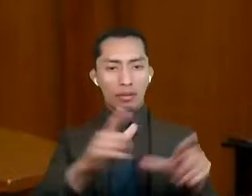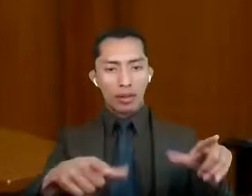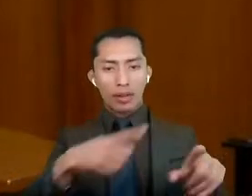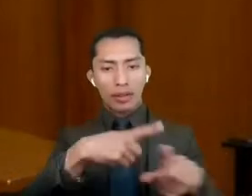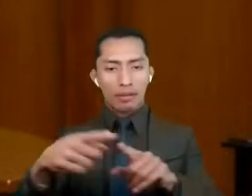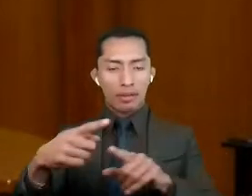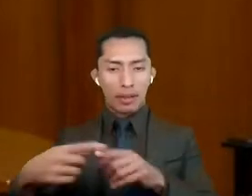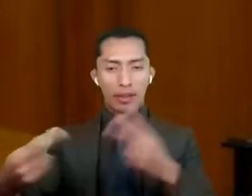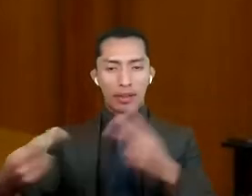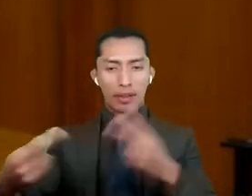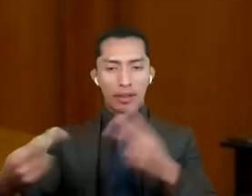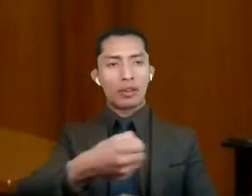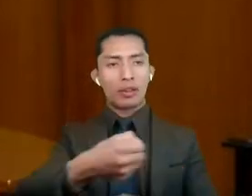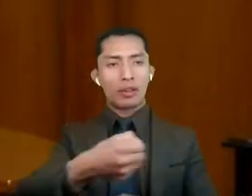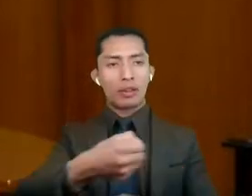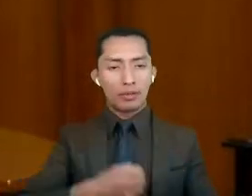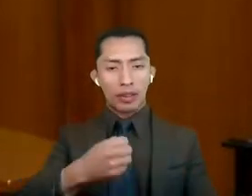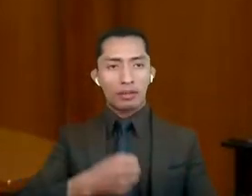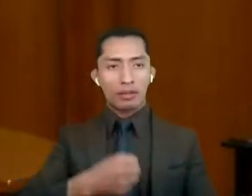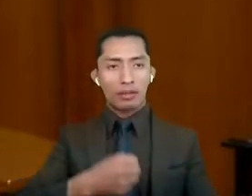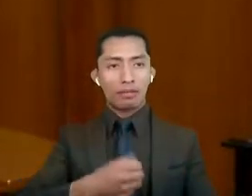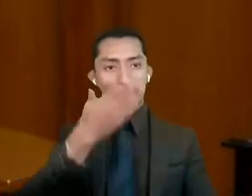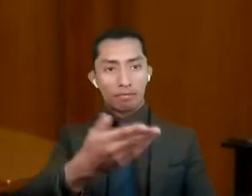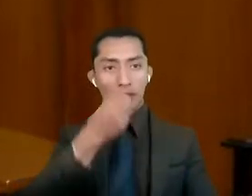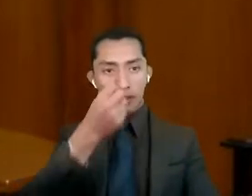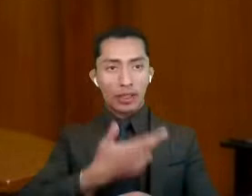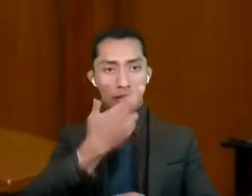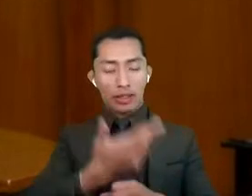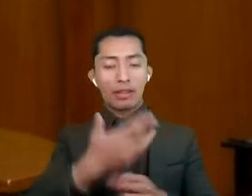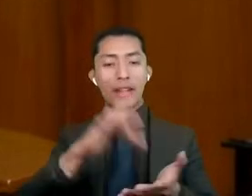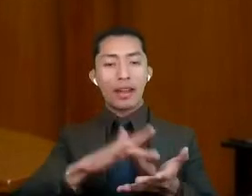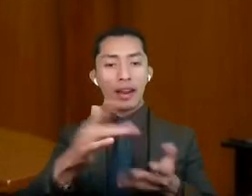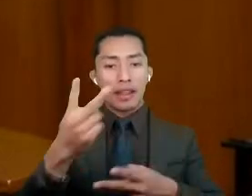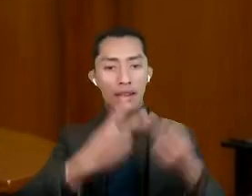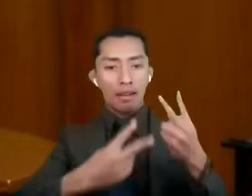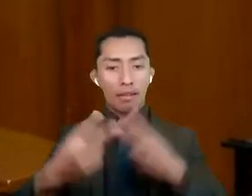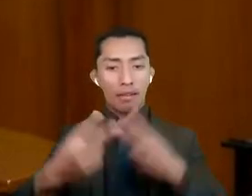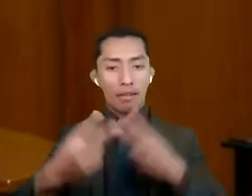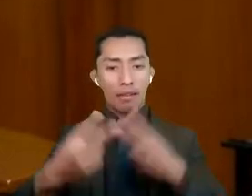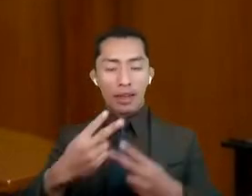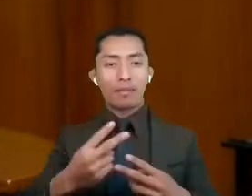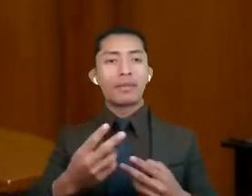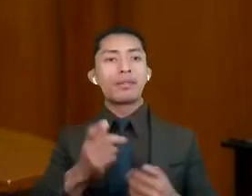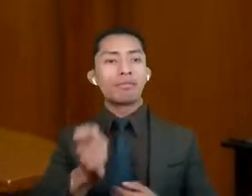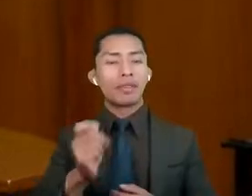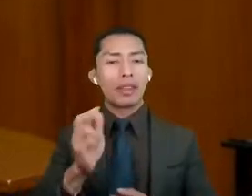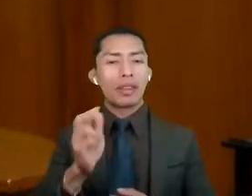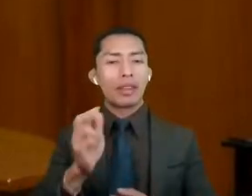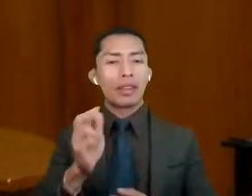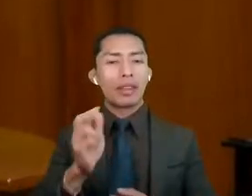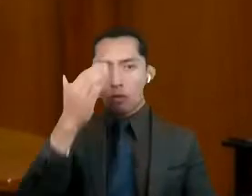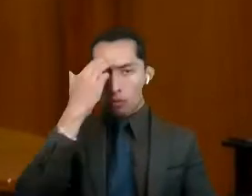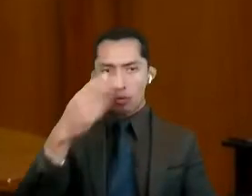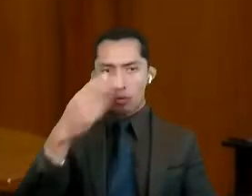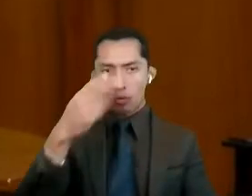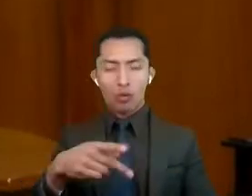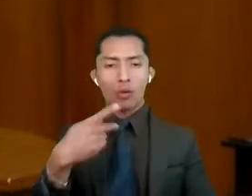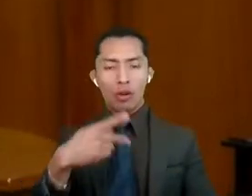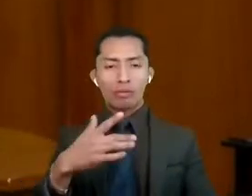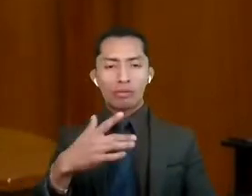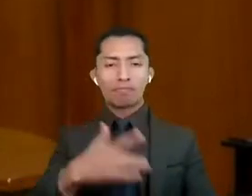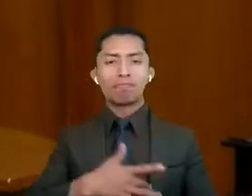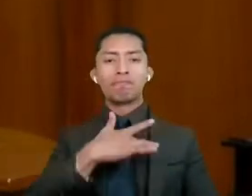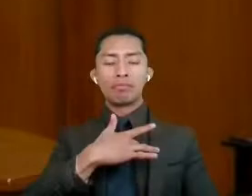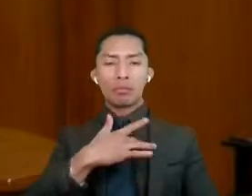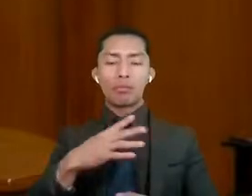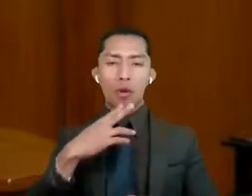digitales. Señor Secretario, agradezco su presencia y reconozco su disponibilidad en